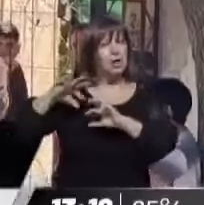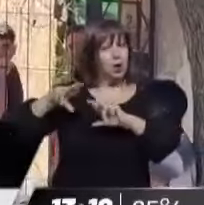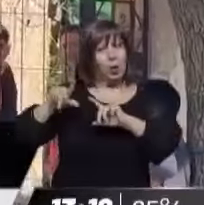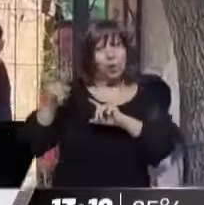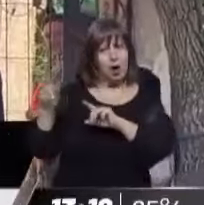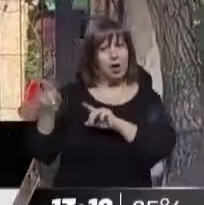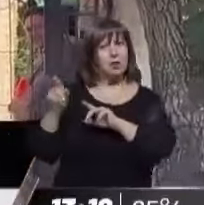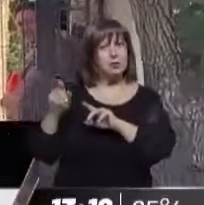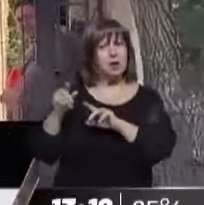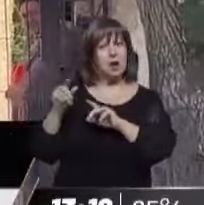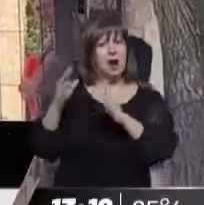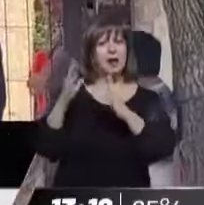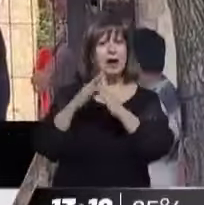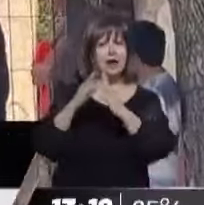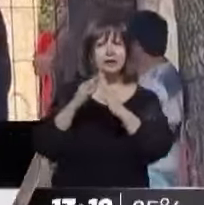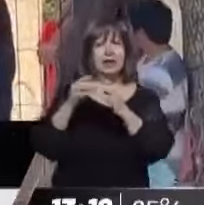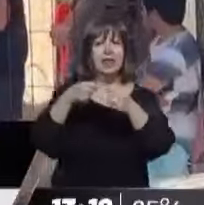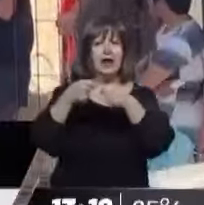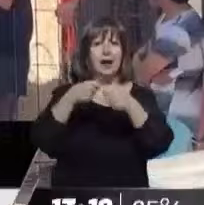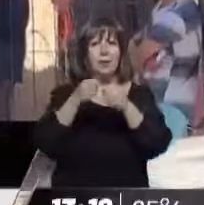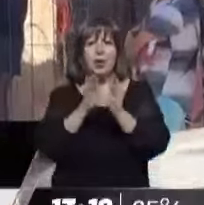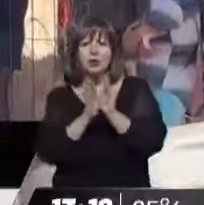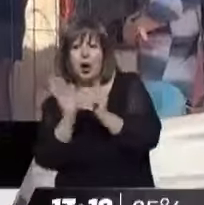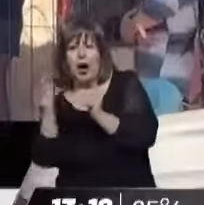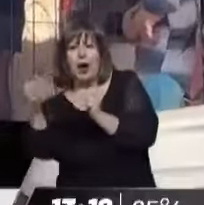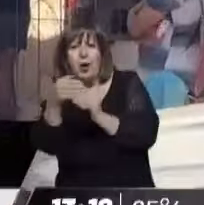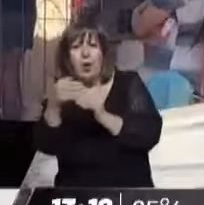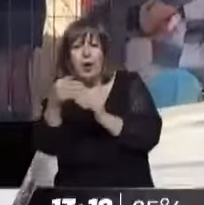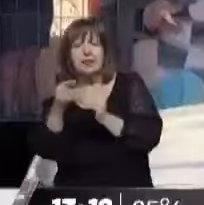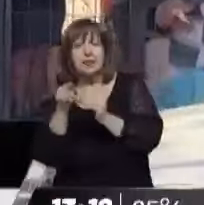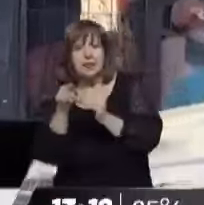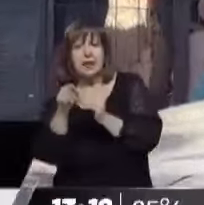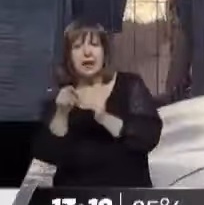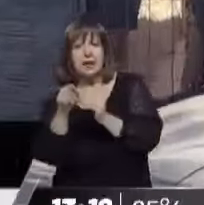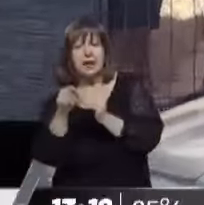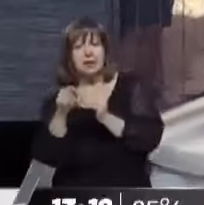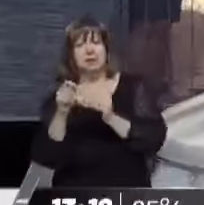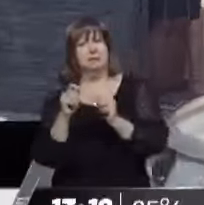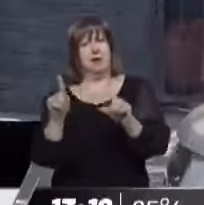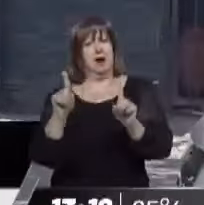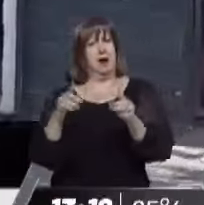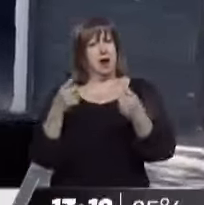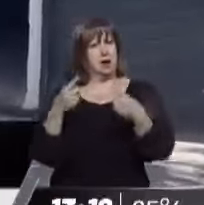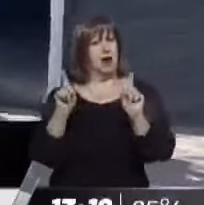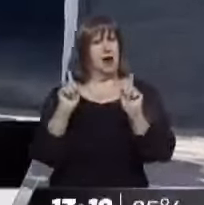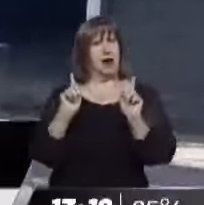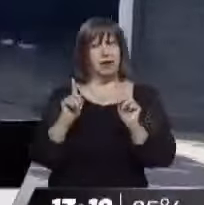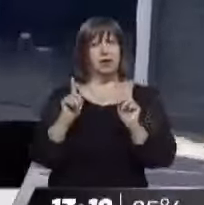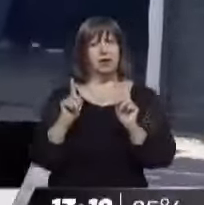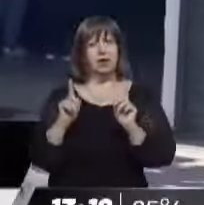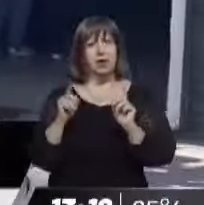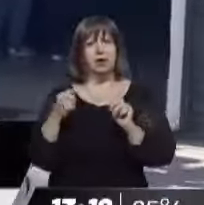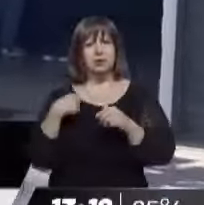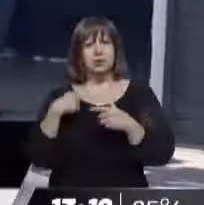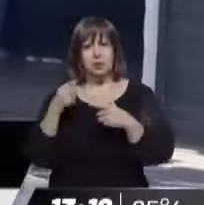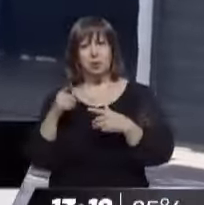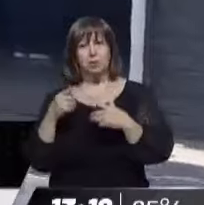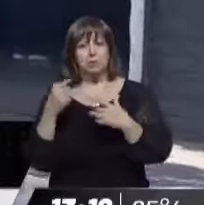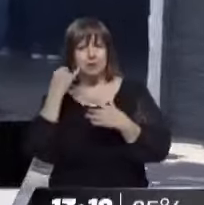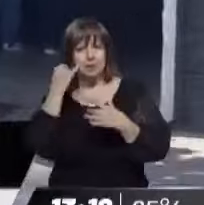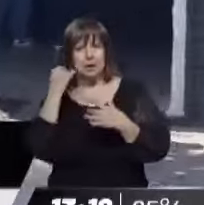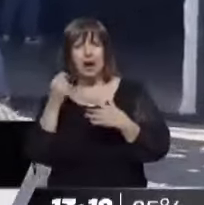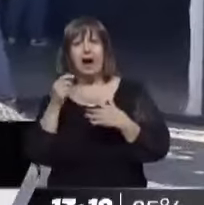entradera hace muy poquito en una casa de repuestos que está acá a la vuelta, que les había parecido muy extraño todo y había venido porque habían robado varias